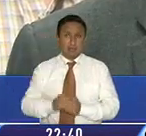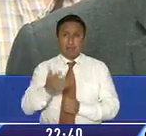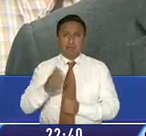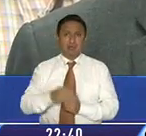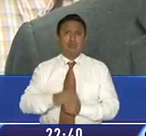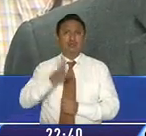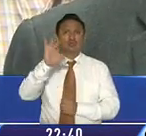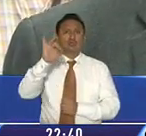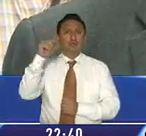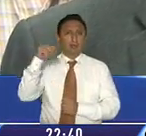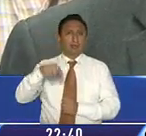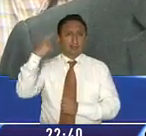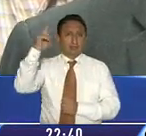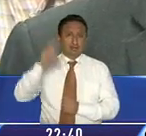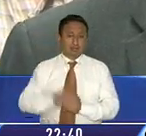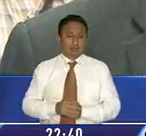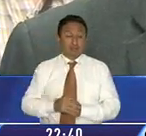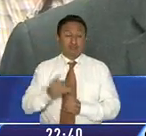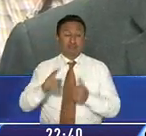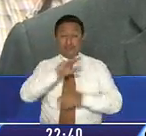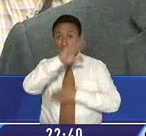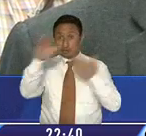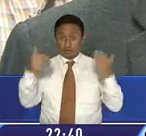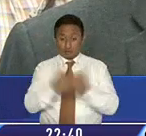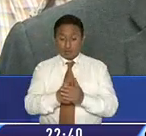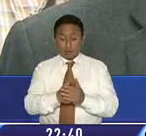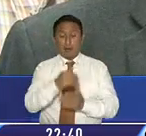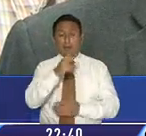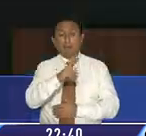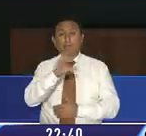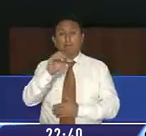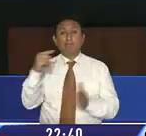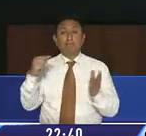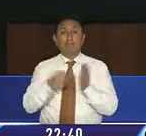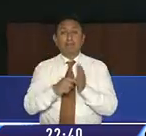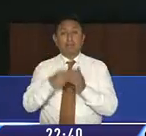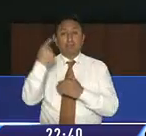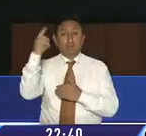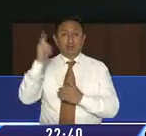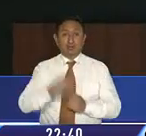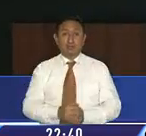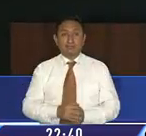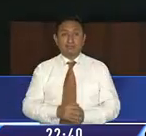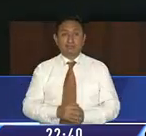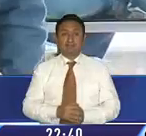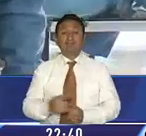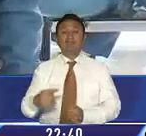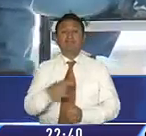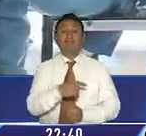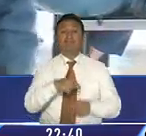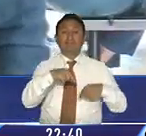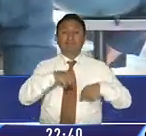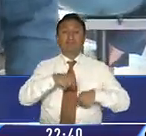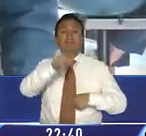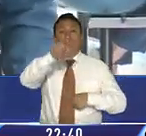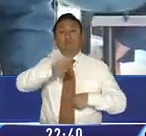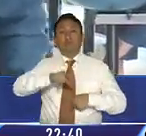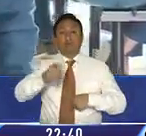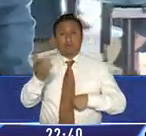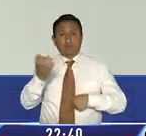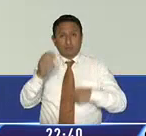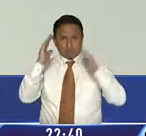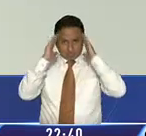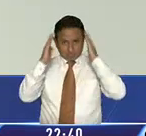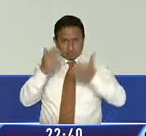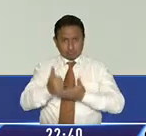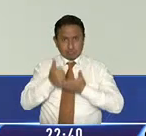millones de dólares y una deuda global de más de 20.000 millones de dólares. Un tercer aspecto relacionado a la atención a afiliados y jubilados